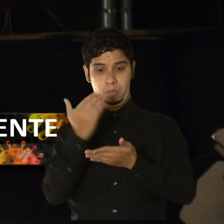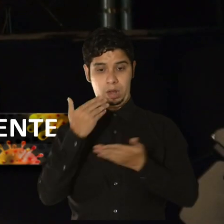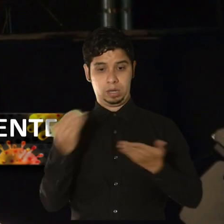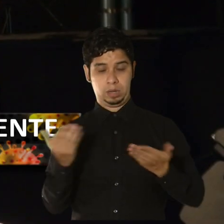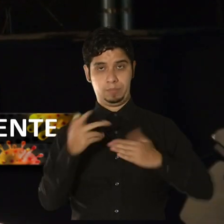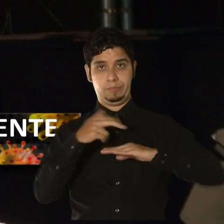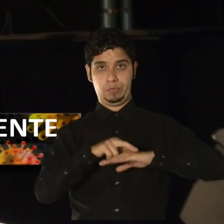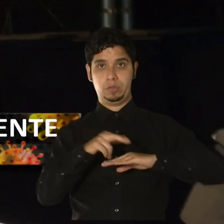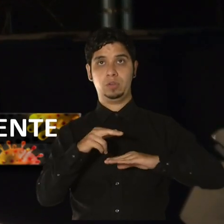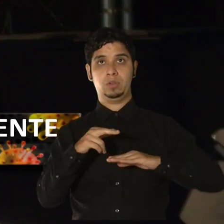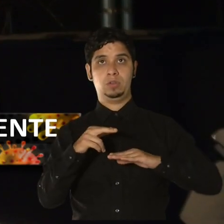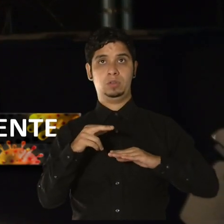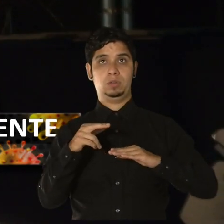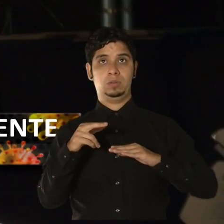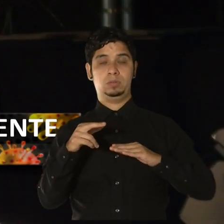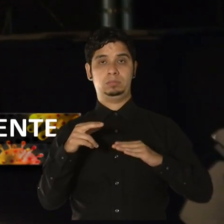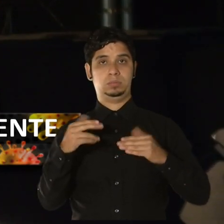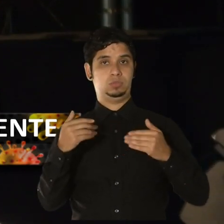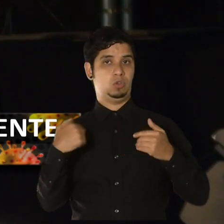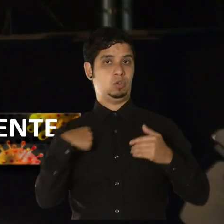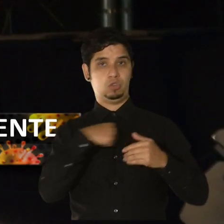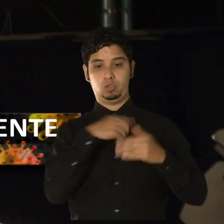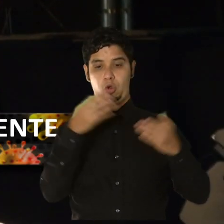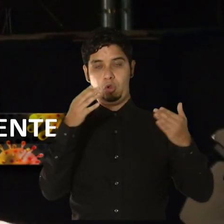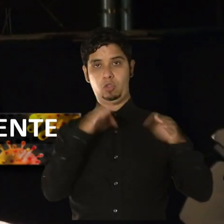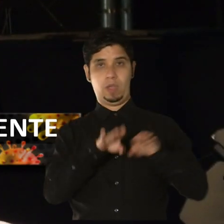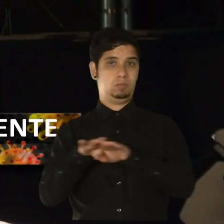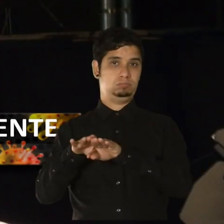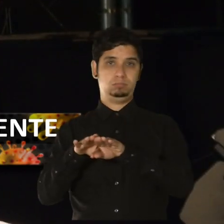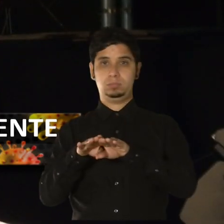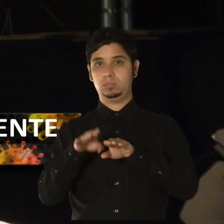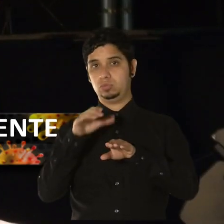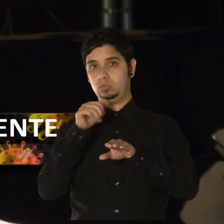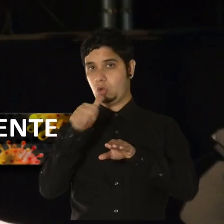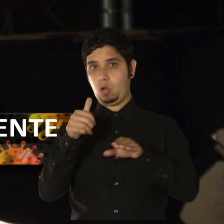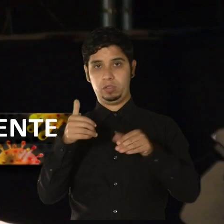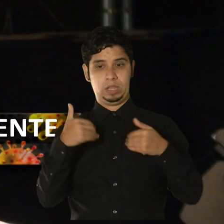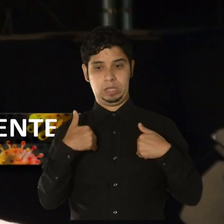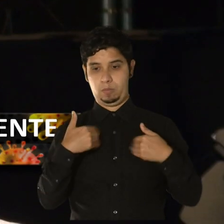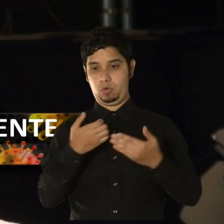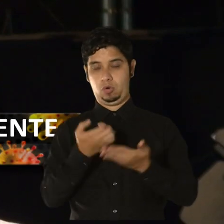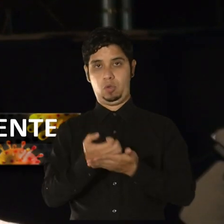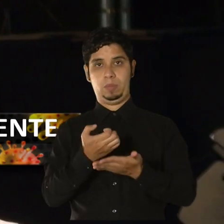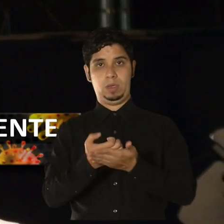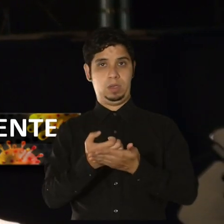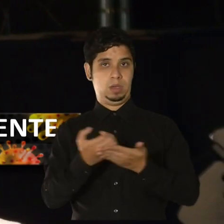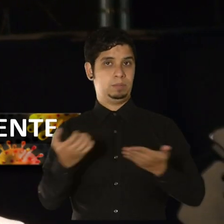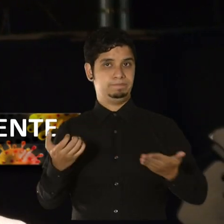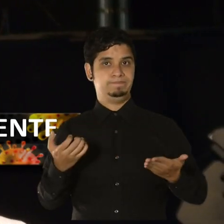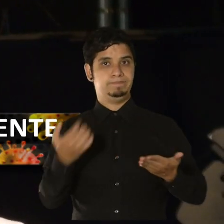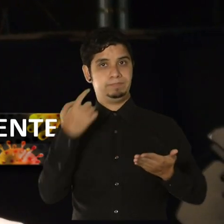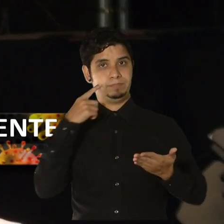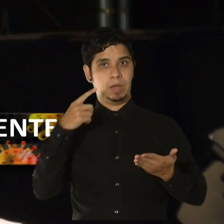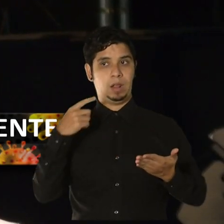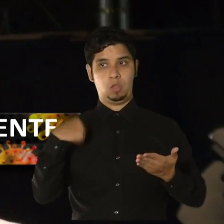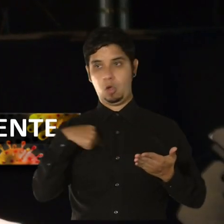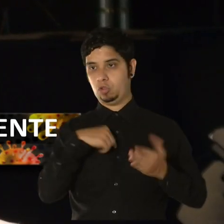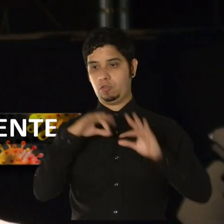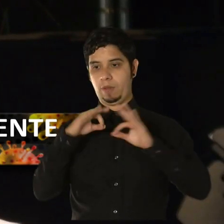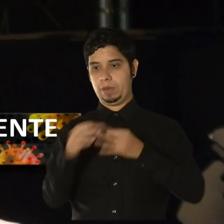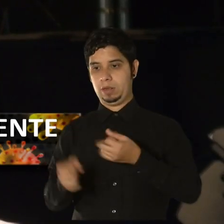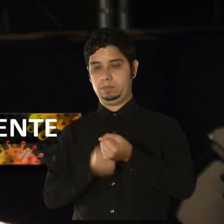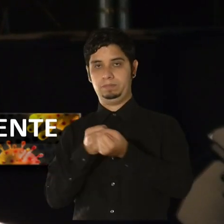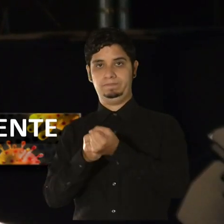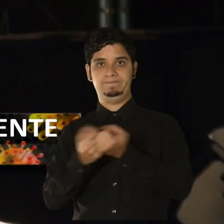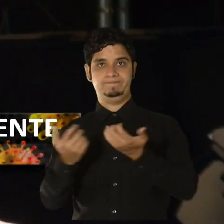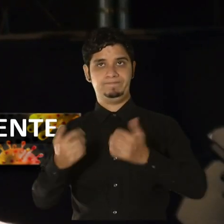pues prácticamente teníamos un lockdown y no teníamos, ¿verdad?, una fuente económica para poder echar nuestras familias o nosotros mismos